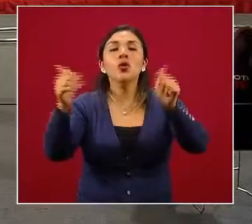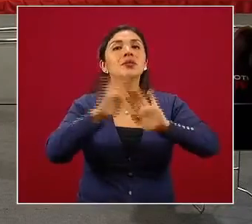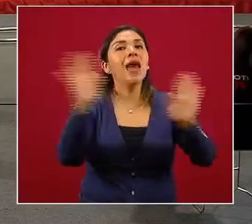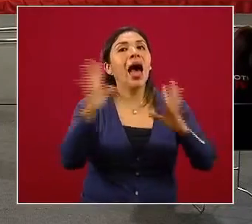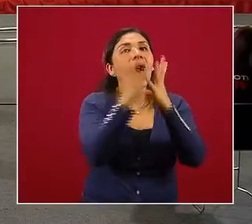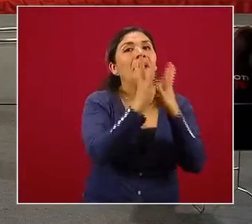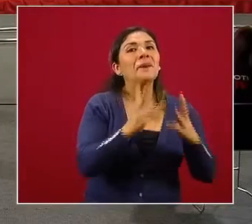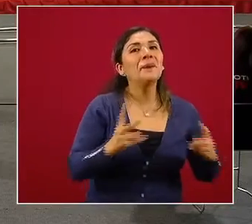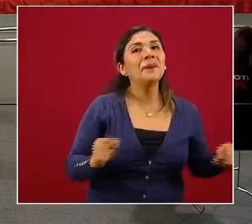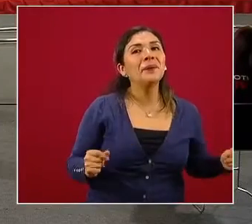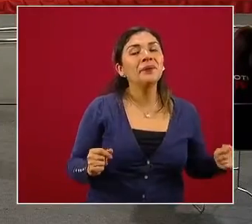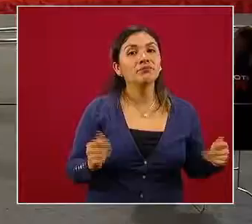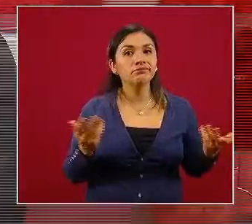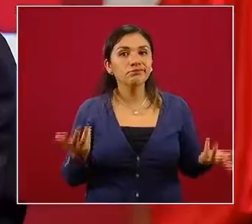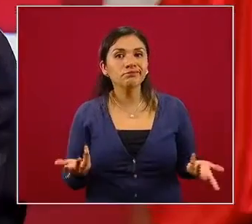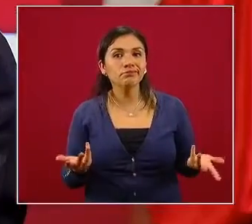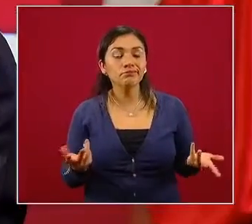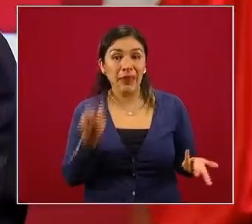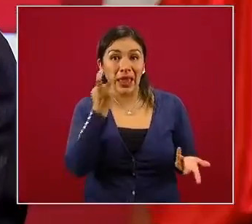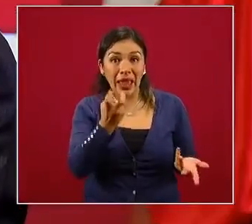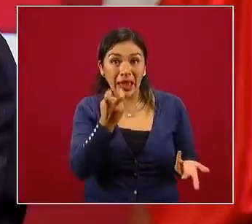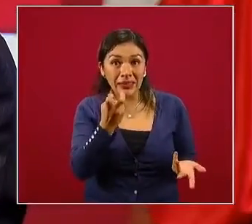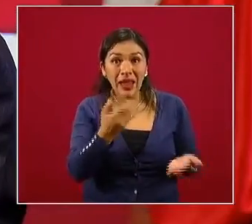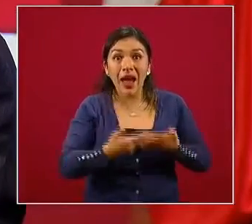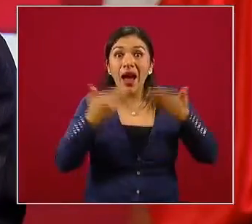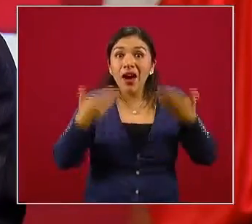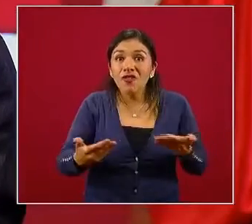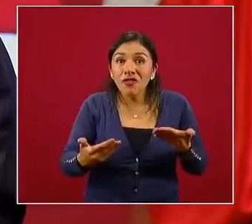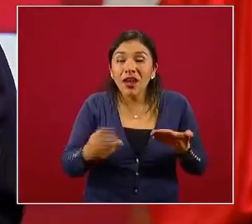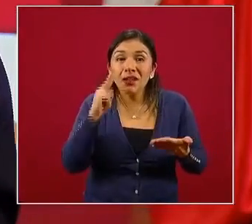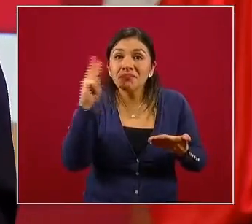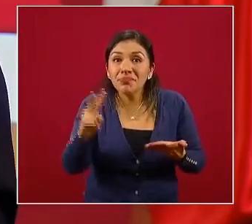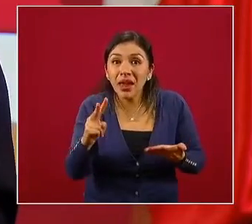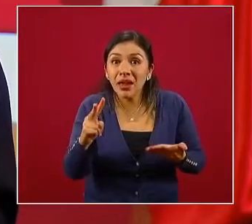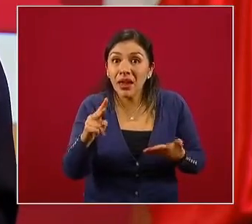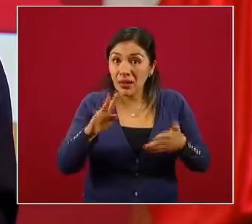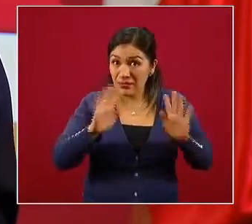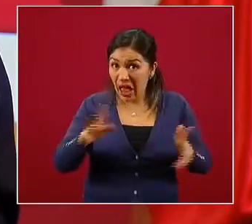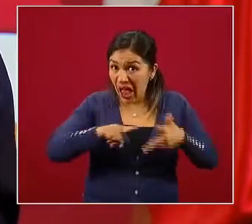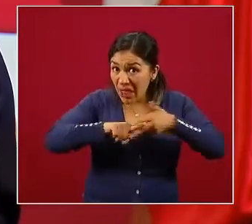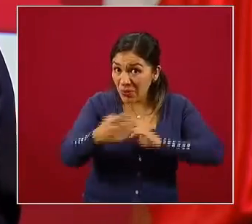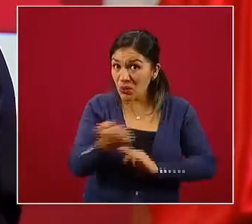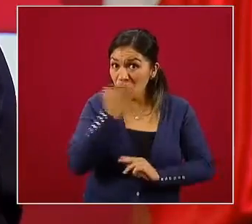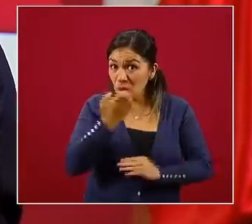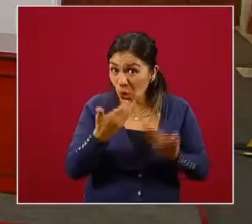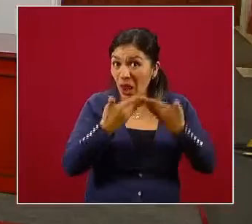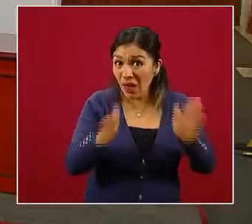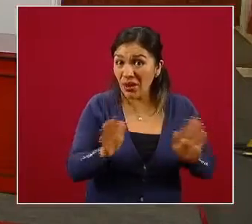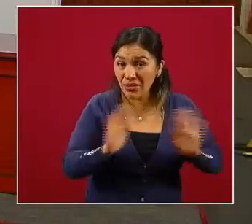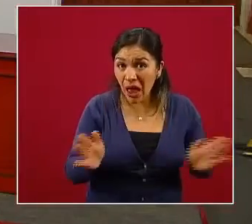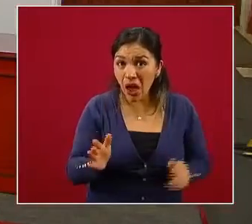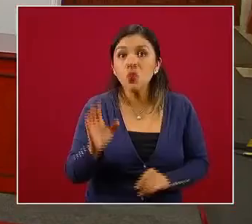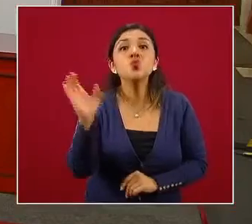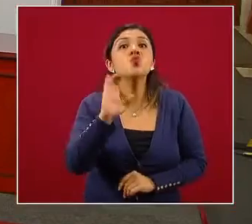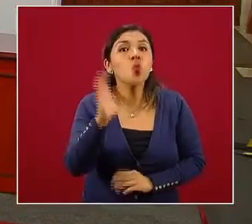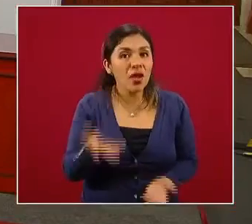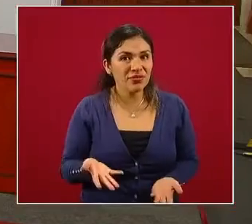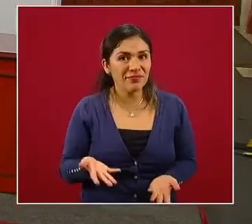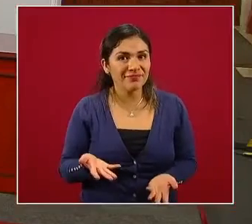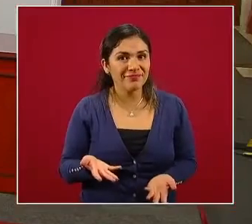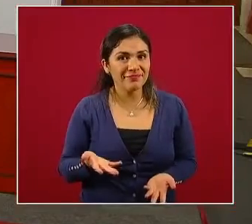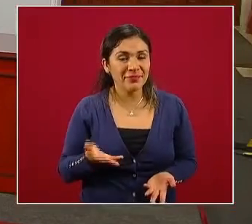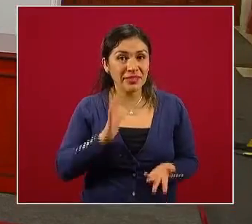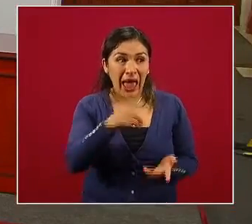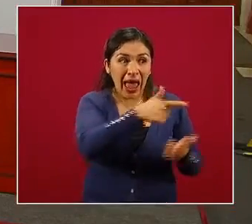salieron. Y entonces el reto es, ¿se reactiva la escuela? ¿Para cuál? Siguiendo el que